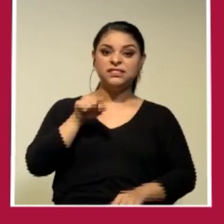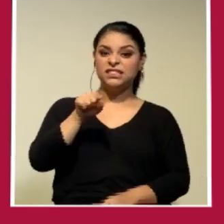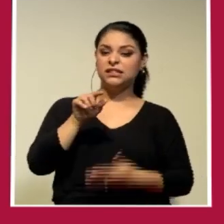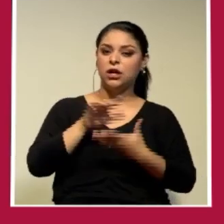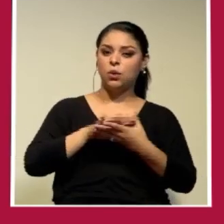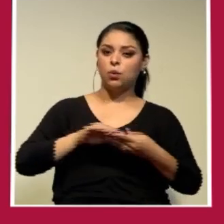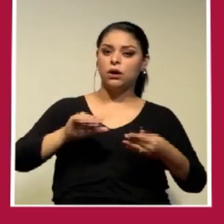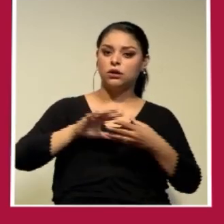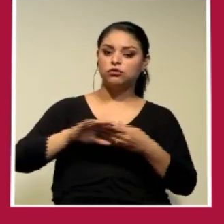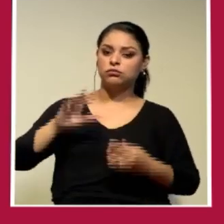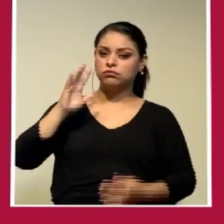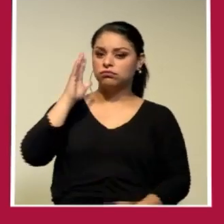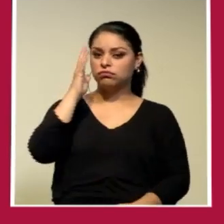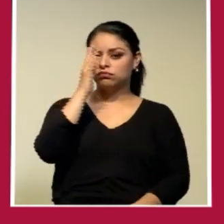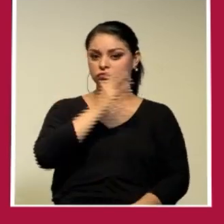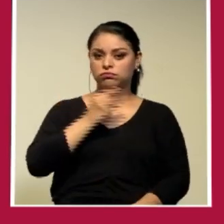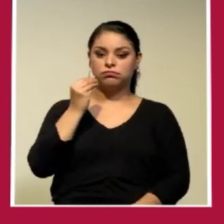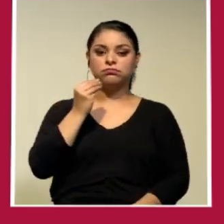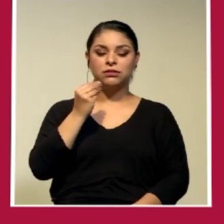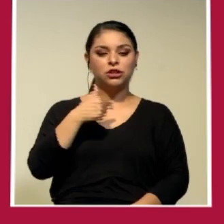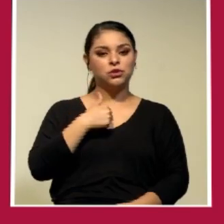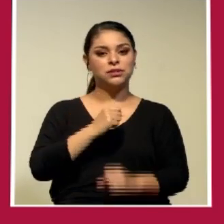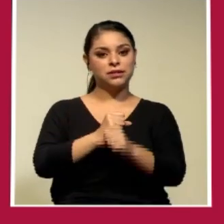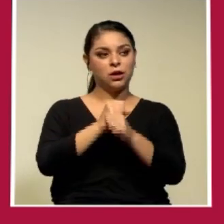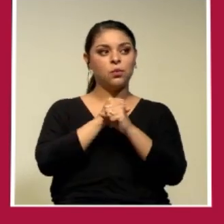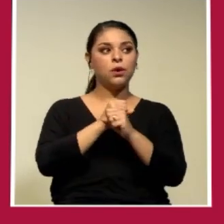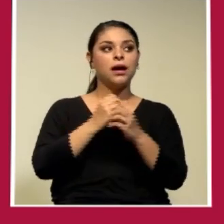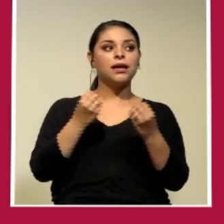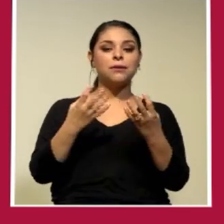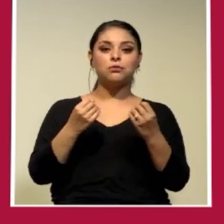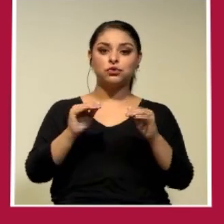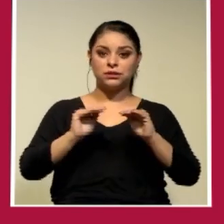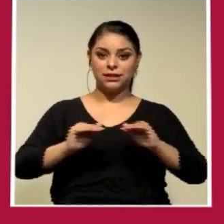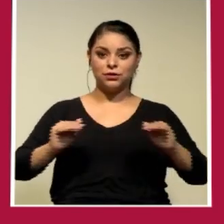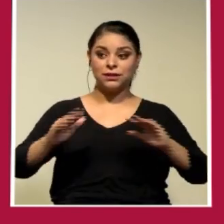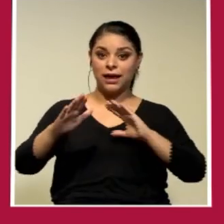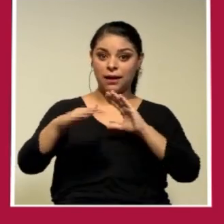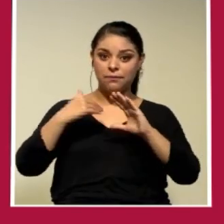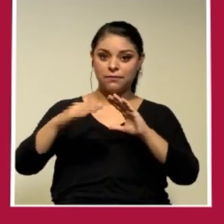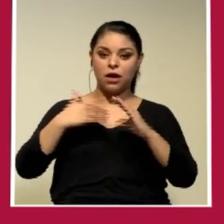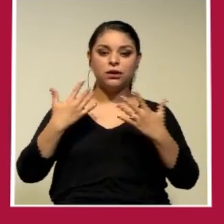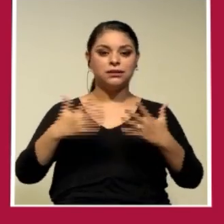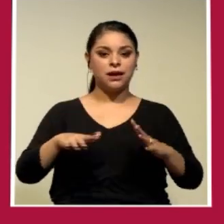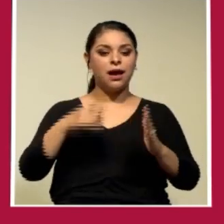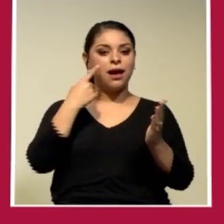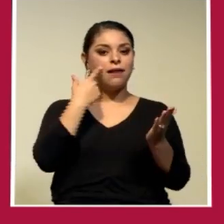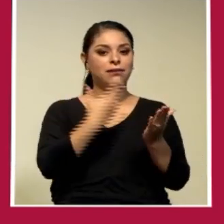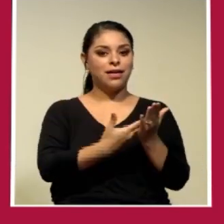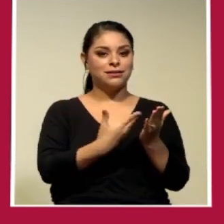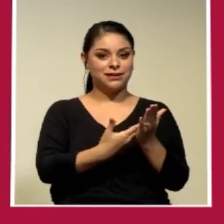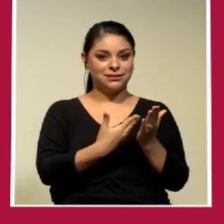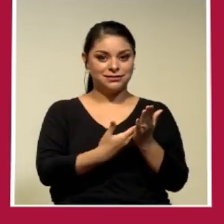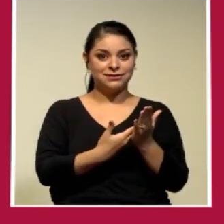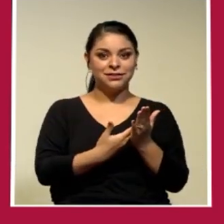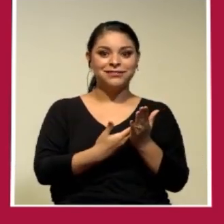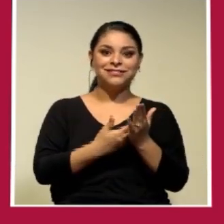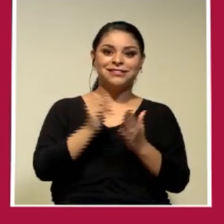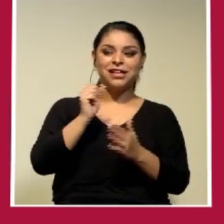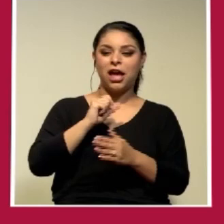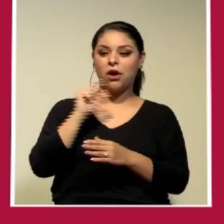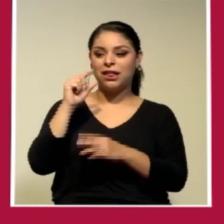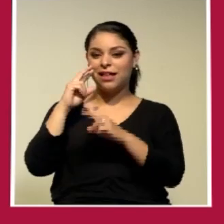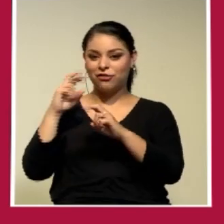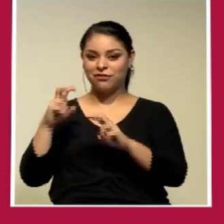bellísimo, hermosísimo, niña Gwen. Y estoy segura que muchos niños nos han enviado ya sus evidencias por ahí, ¿verdad? Creo que sí, ahora reviso, un momentito.